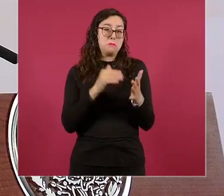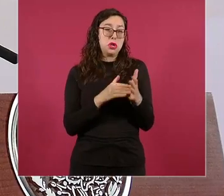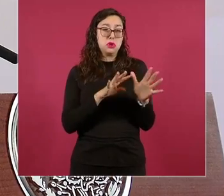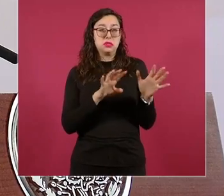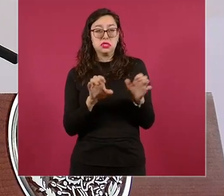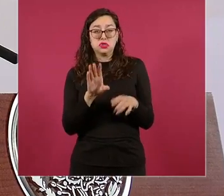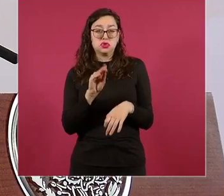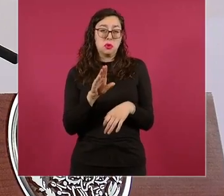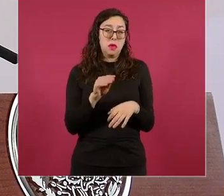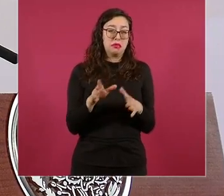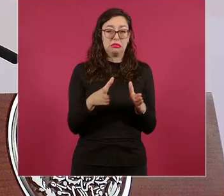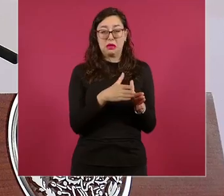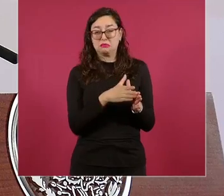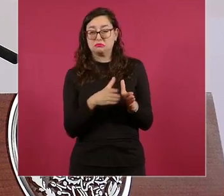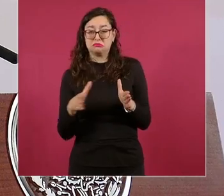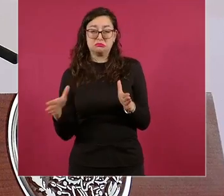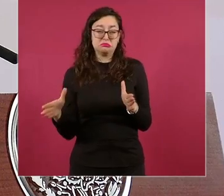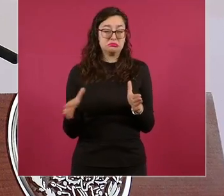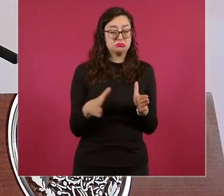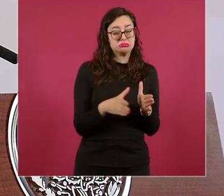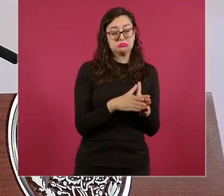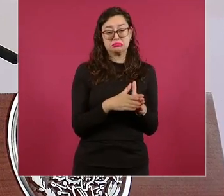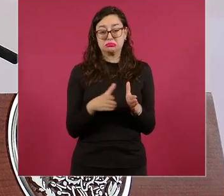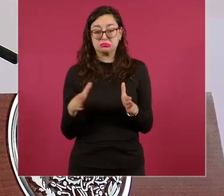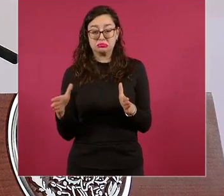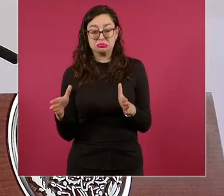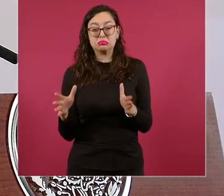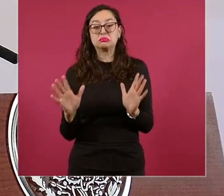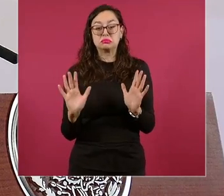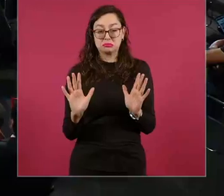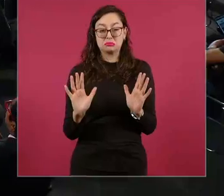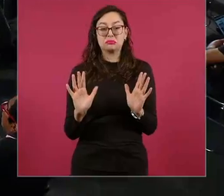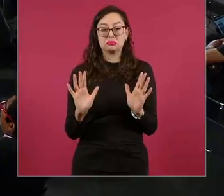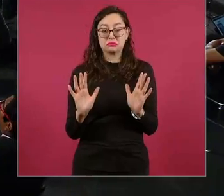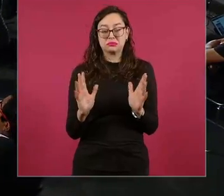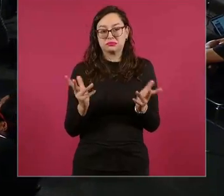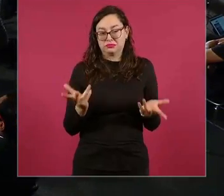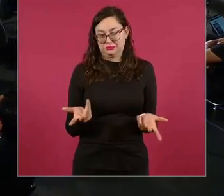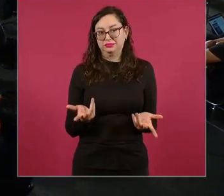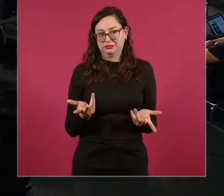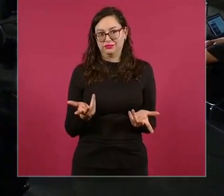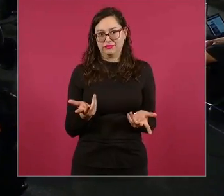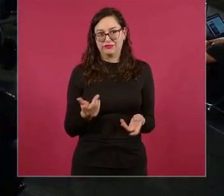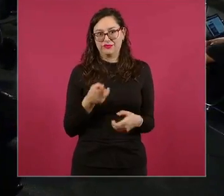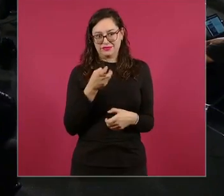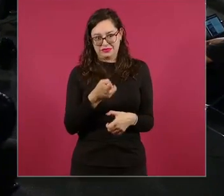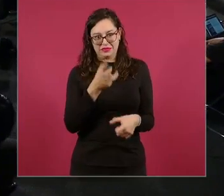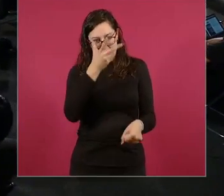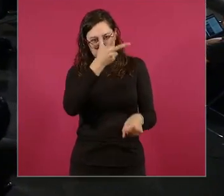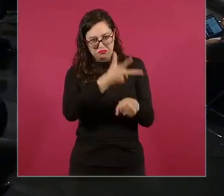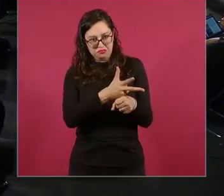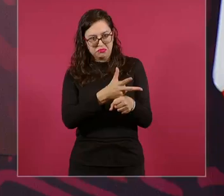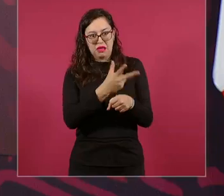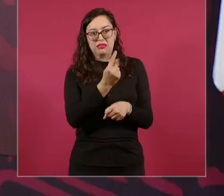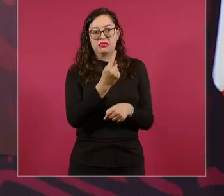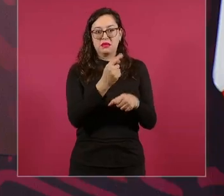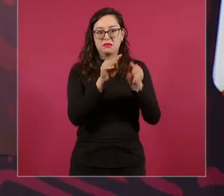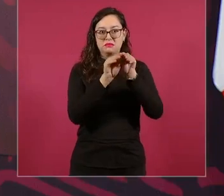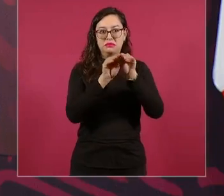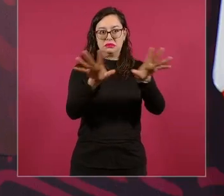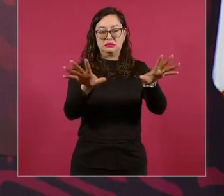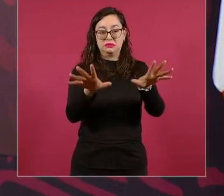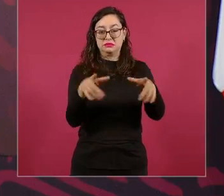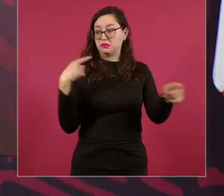como en el que nos pasa. Estamos hablando del 90, tiene 30 años,